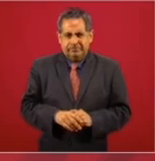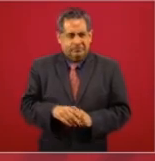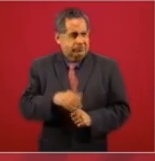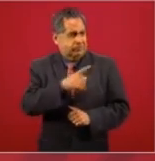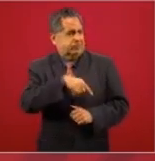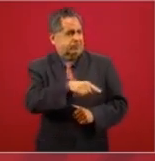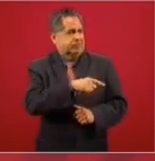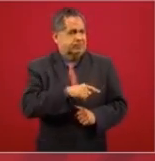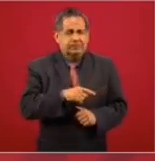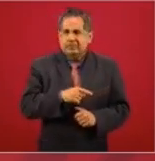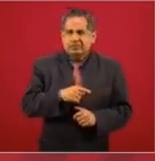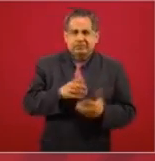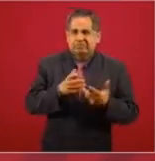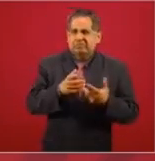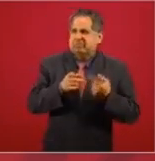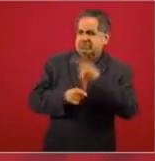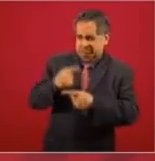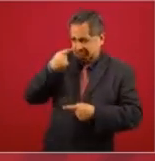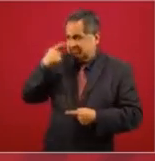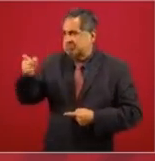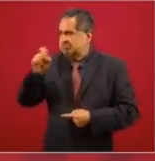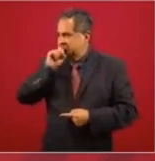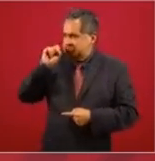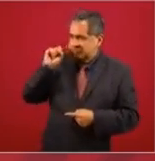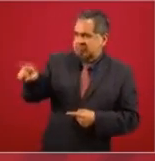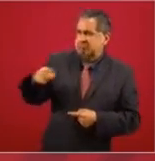gusto los conservadores.